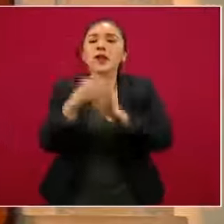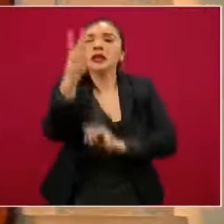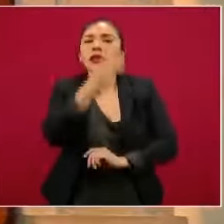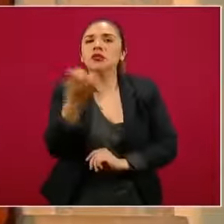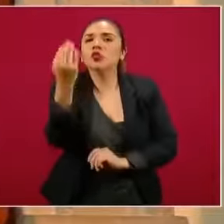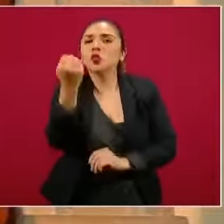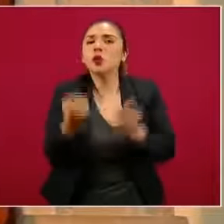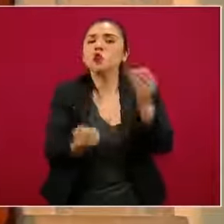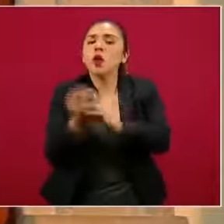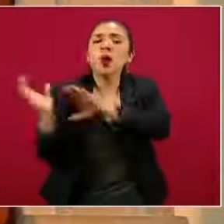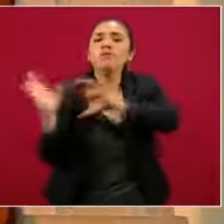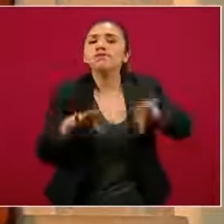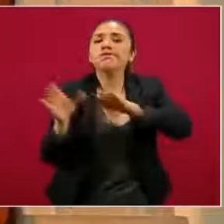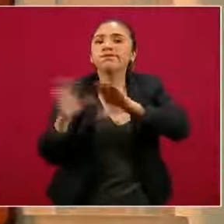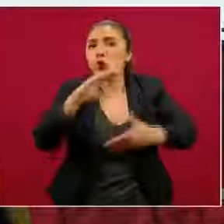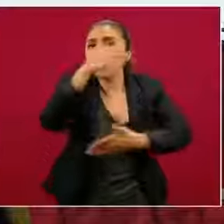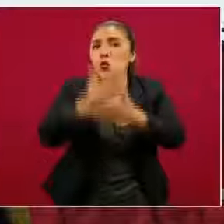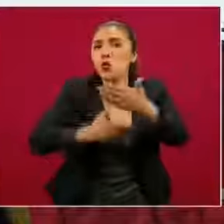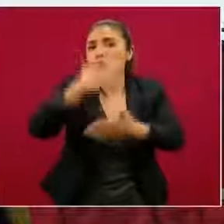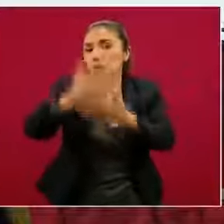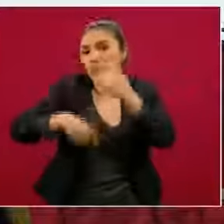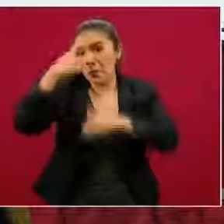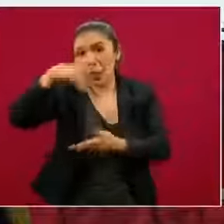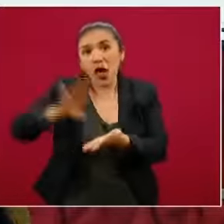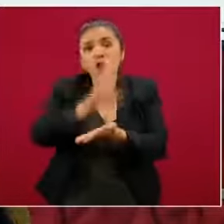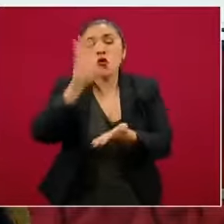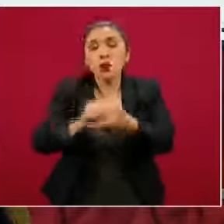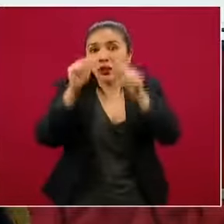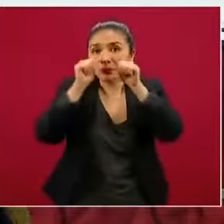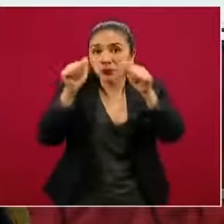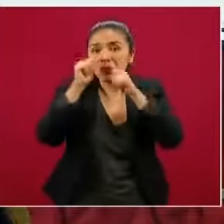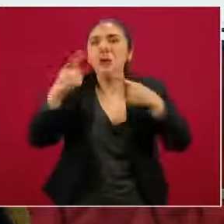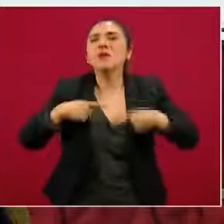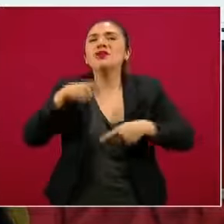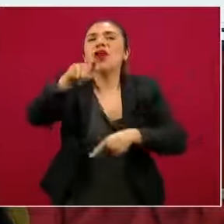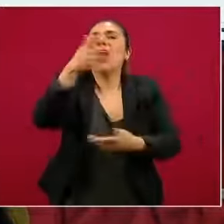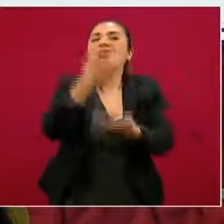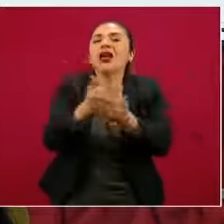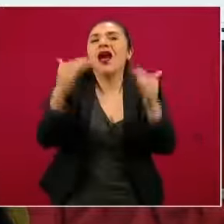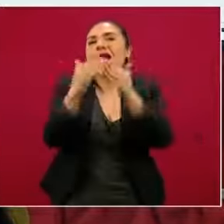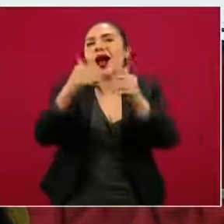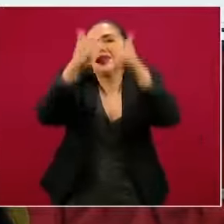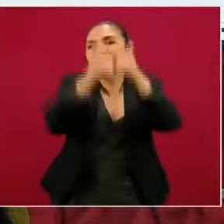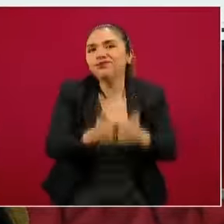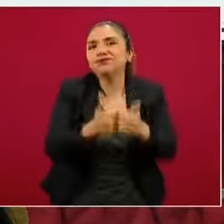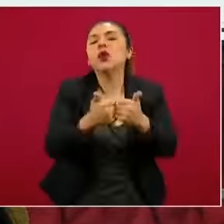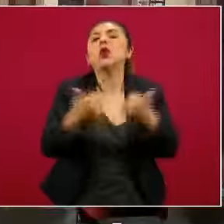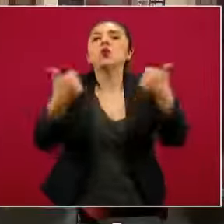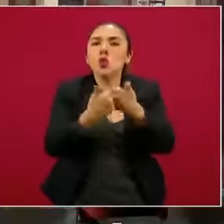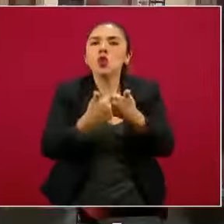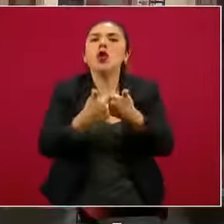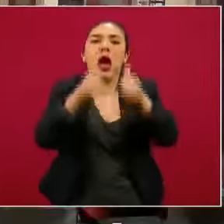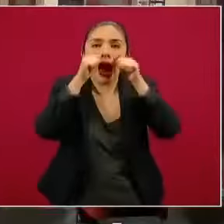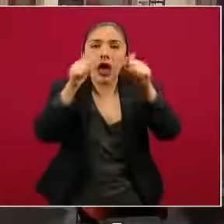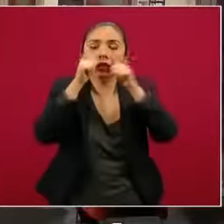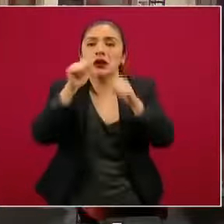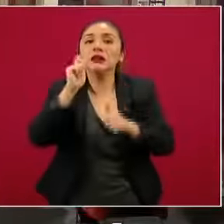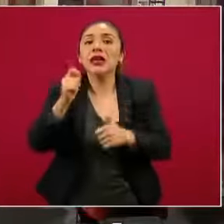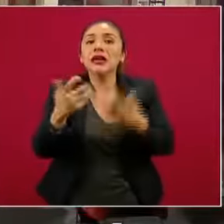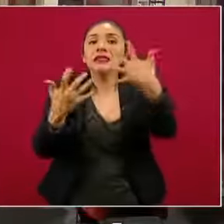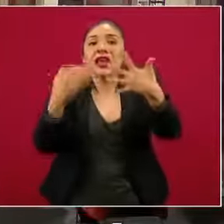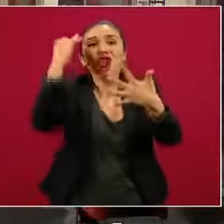nuevas contrataciones para cubrir al personal que está en resguardo, pero también para cubrir todas las plantillas en los 5